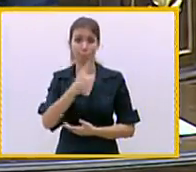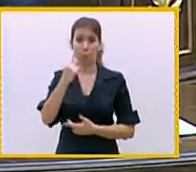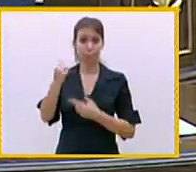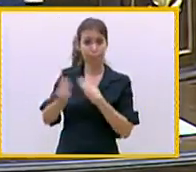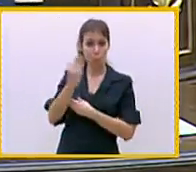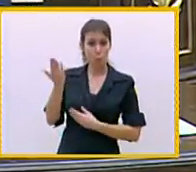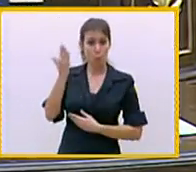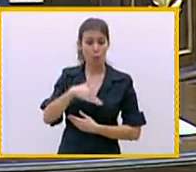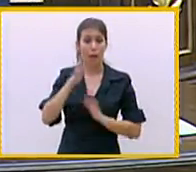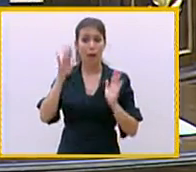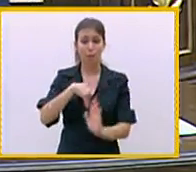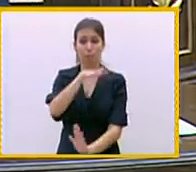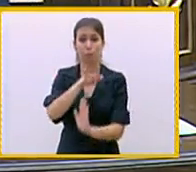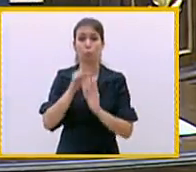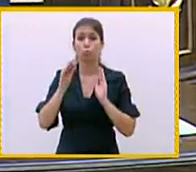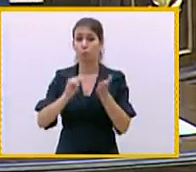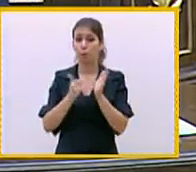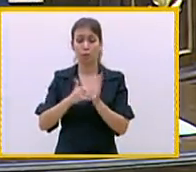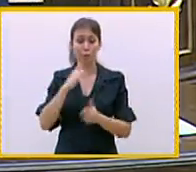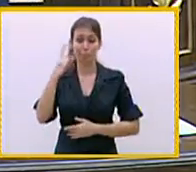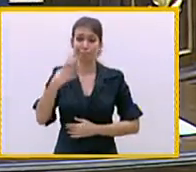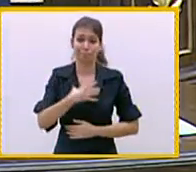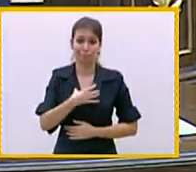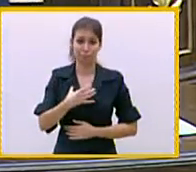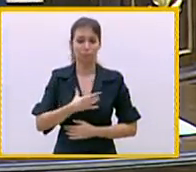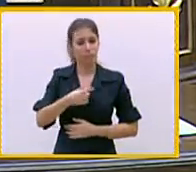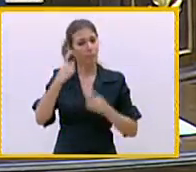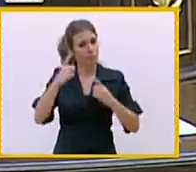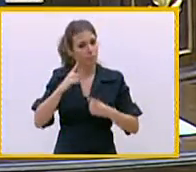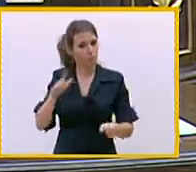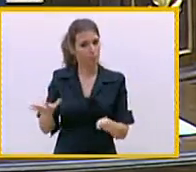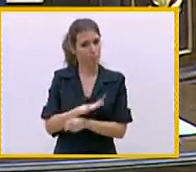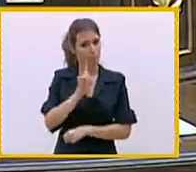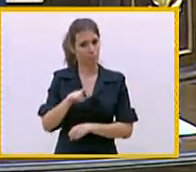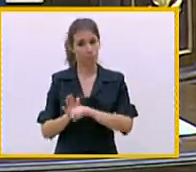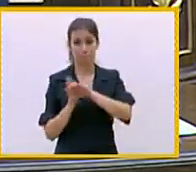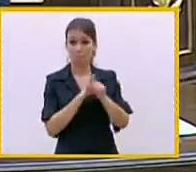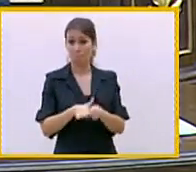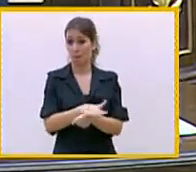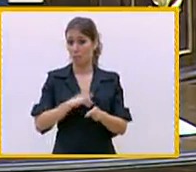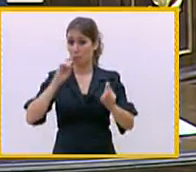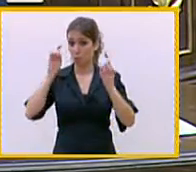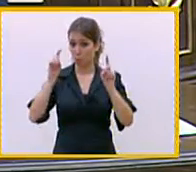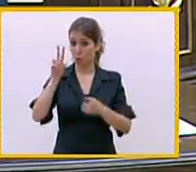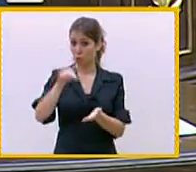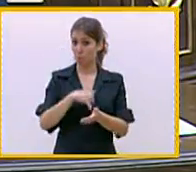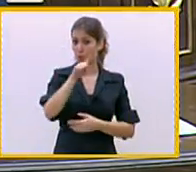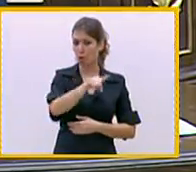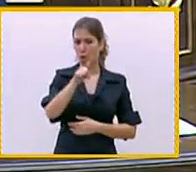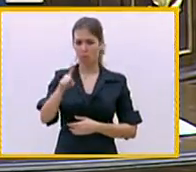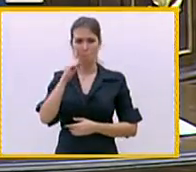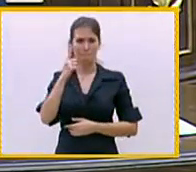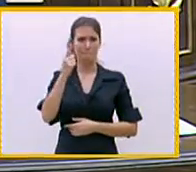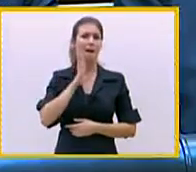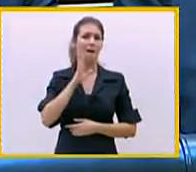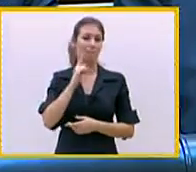llevar adelante sus proyectos. En materia educativa, hemos incrementado en 2011 partidas clave en lo que ha